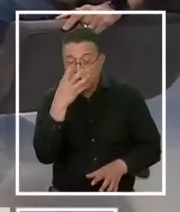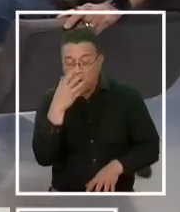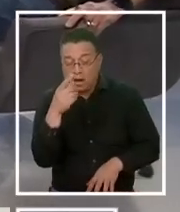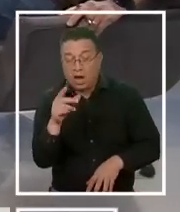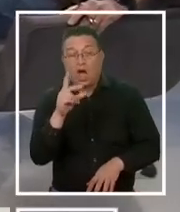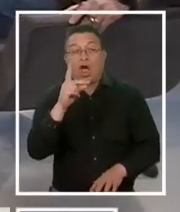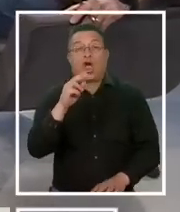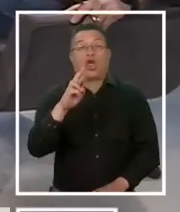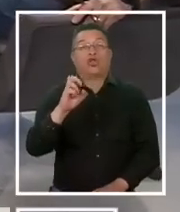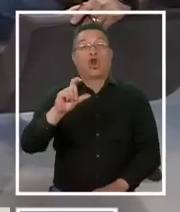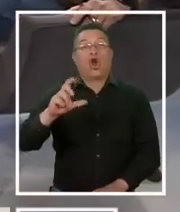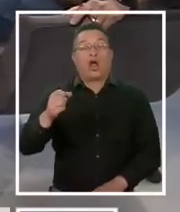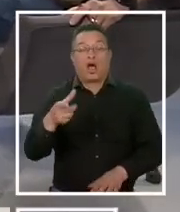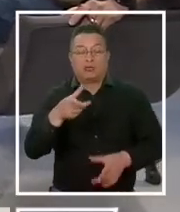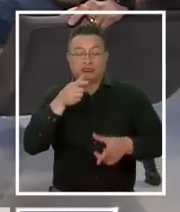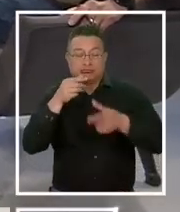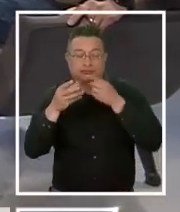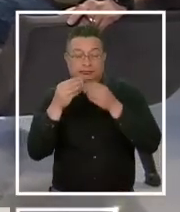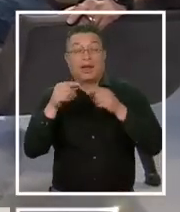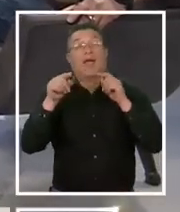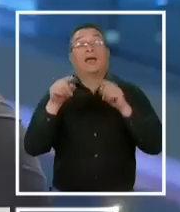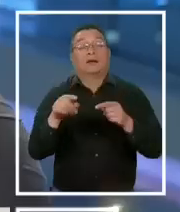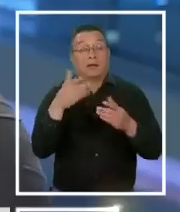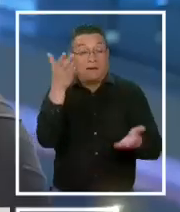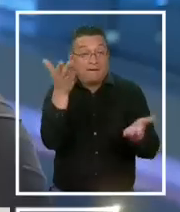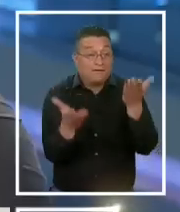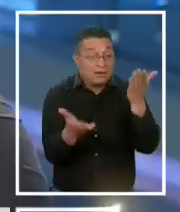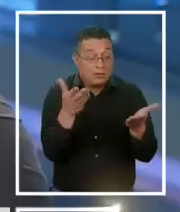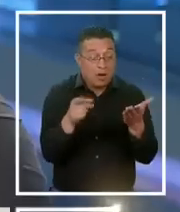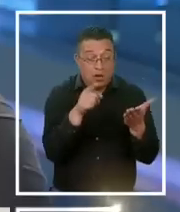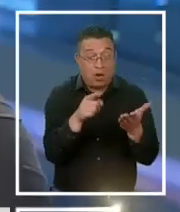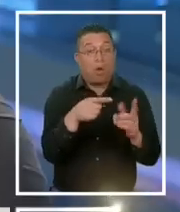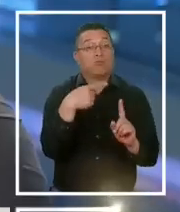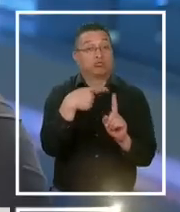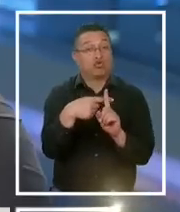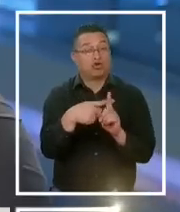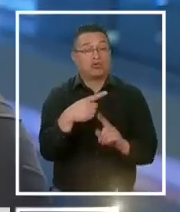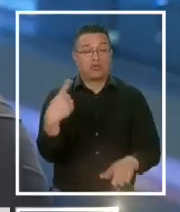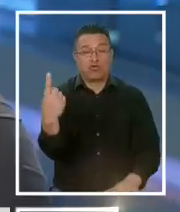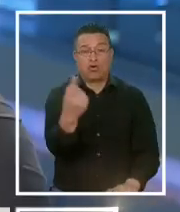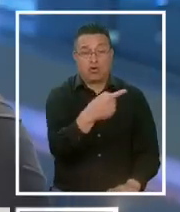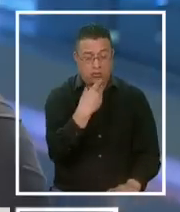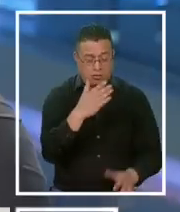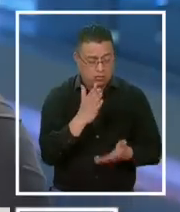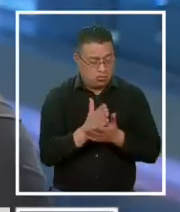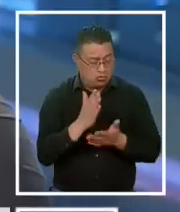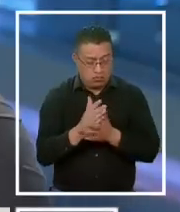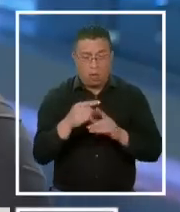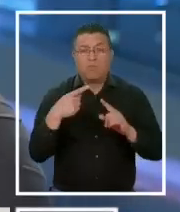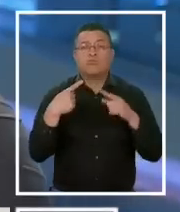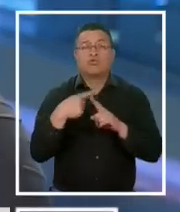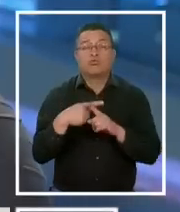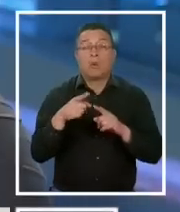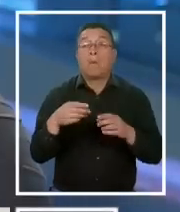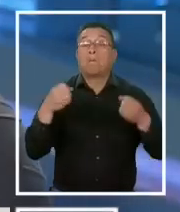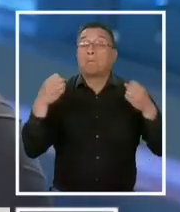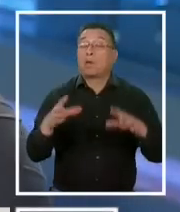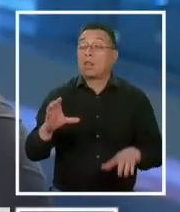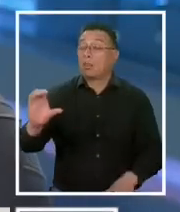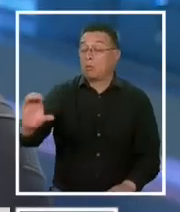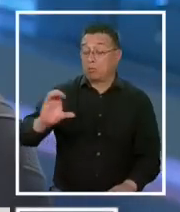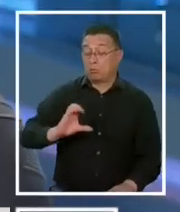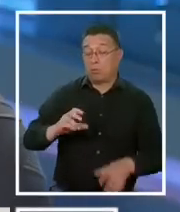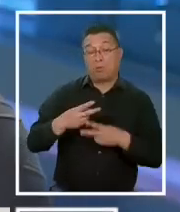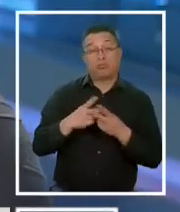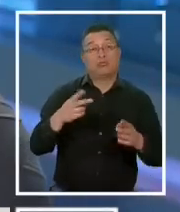resulta coherente que un programa de esta índole evaluado insisto positivamente de manera rigurosa pierda financiamiento